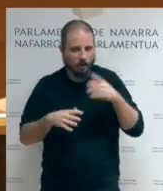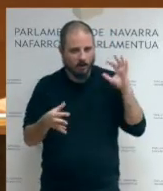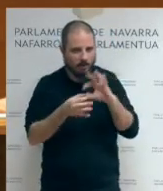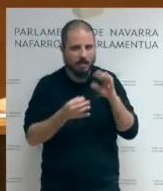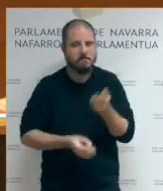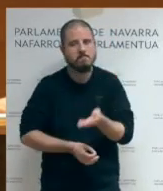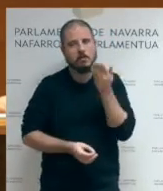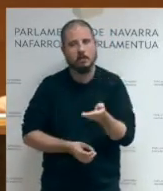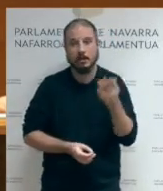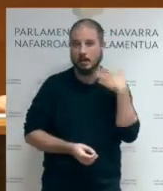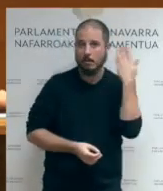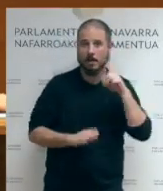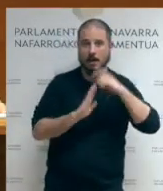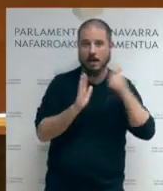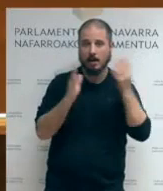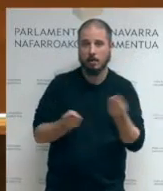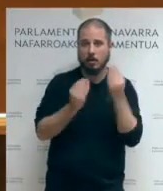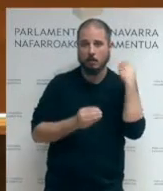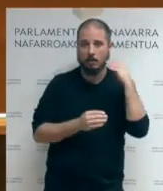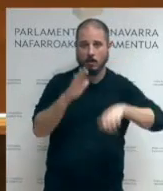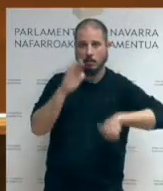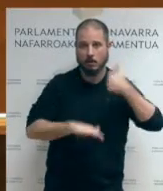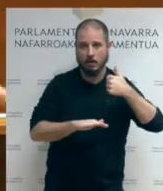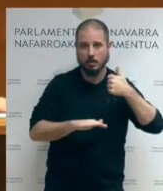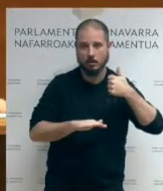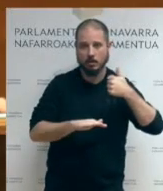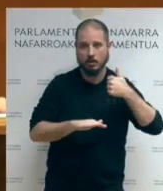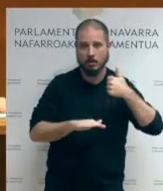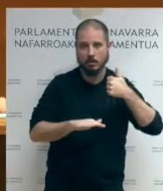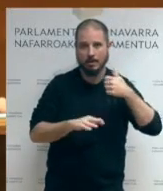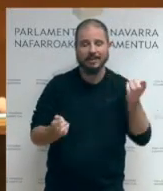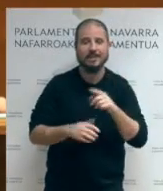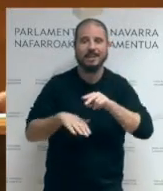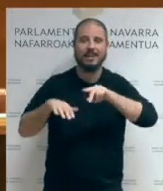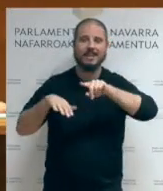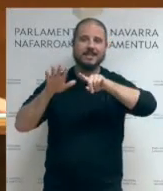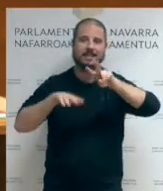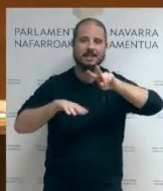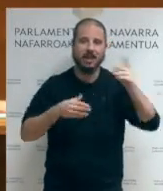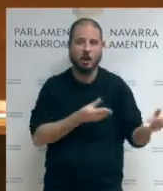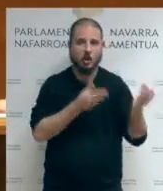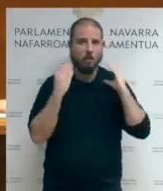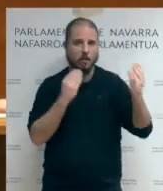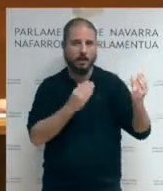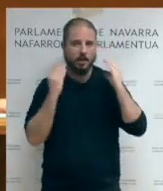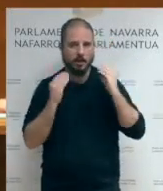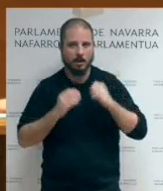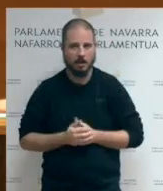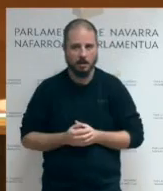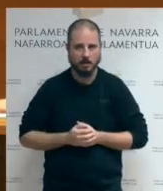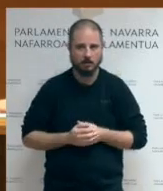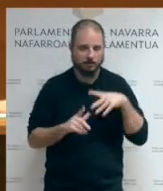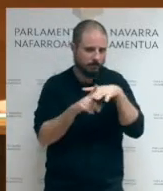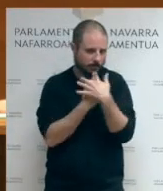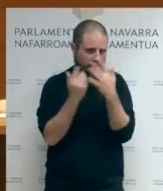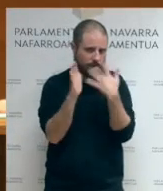desde la aprobación de la LORAFNA, ha recibido 62 traspasos de competencias. Por poner en contexto, esa cifra es algo